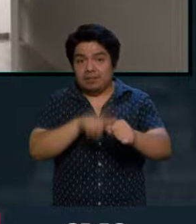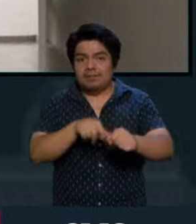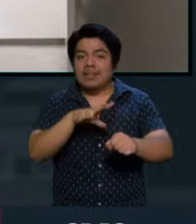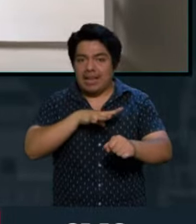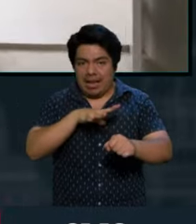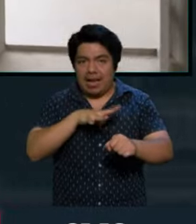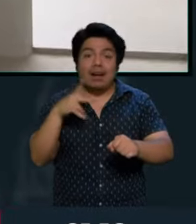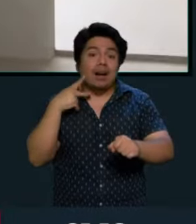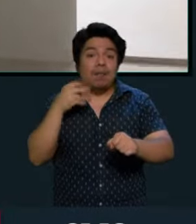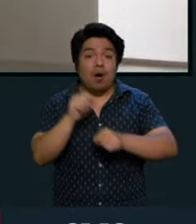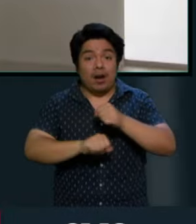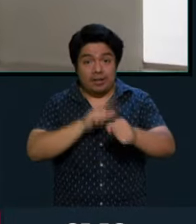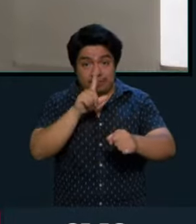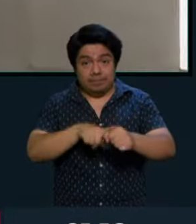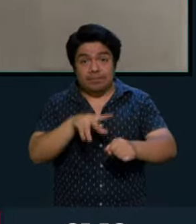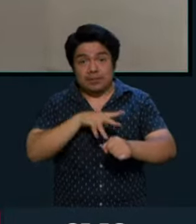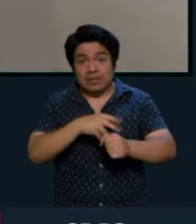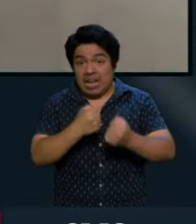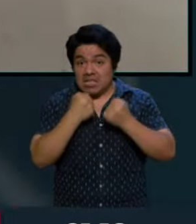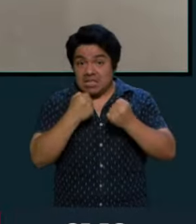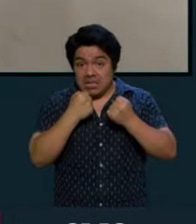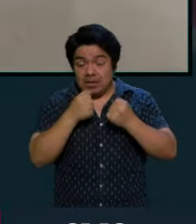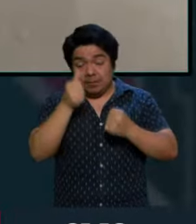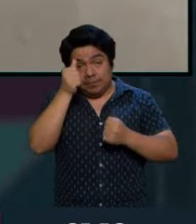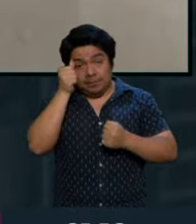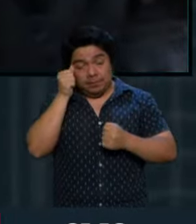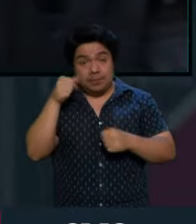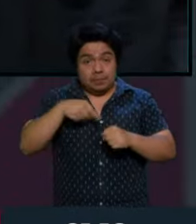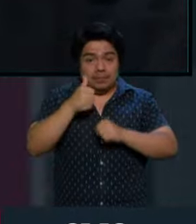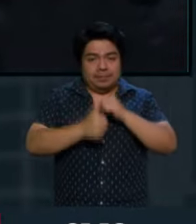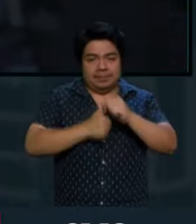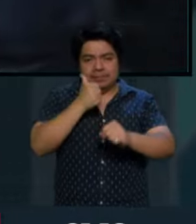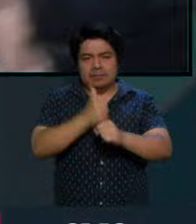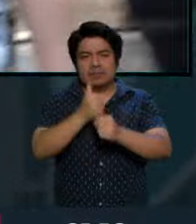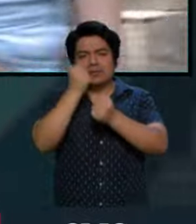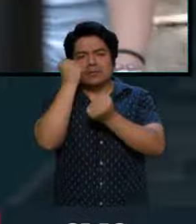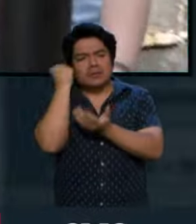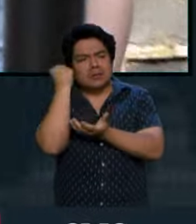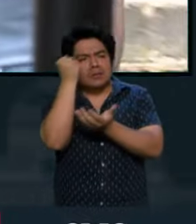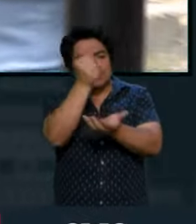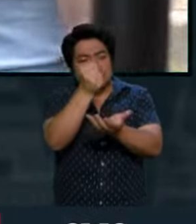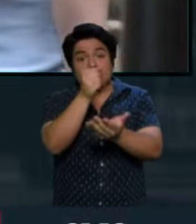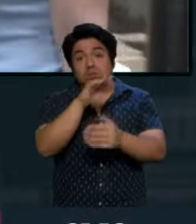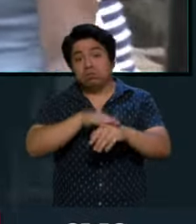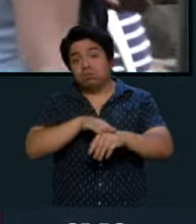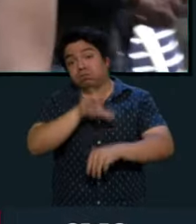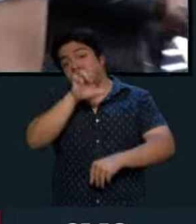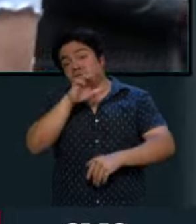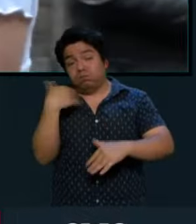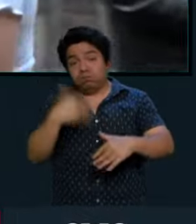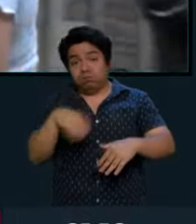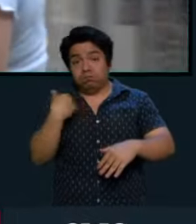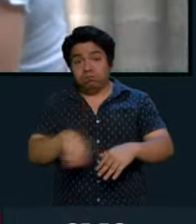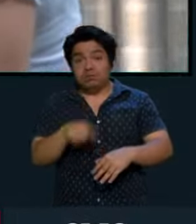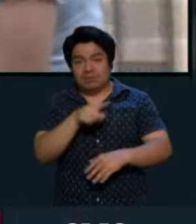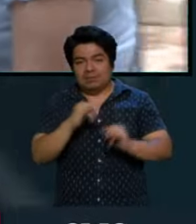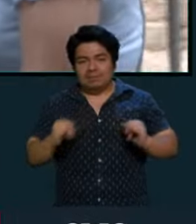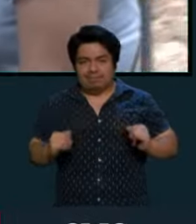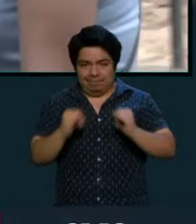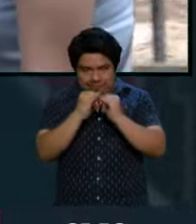vivienda social que se ha fortalecido, que este año tiene su presupuesto más alto en la historia a través del Instituto de